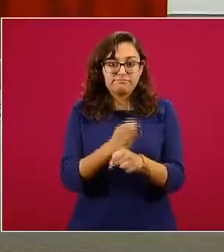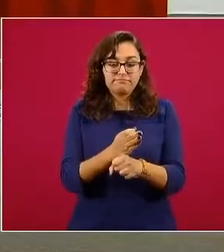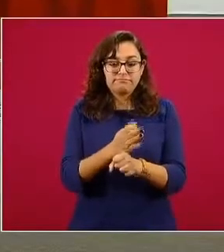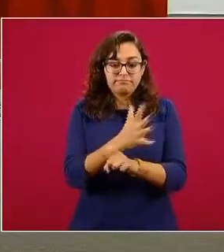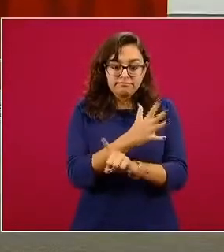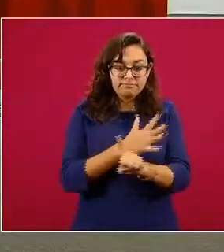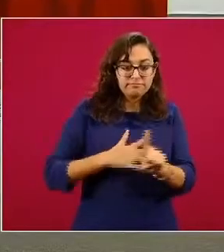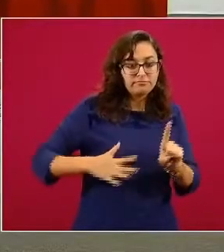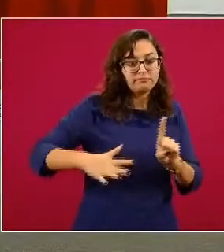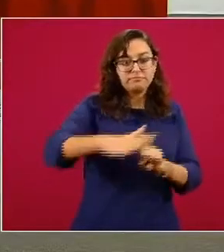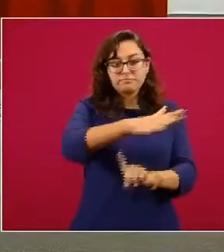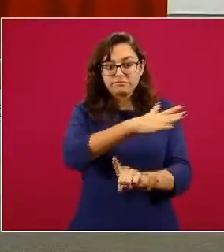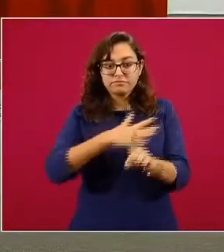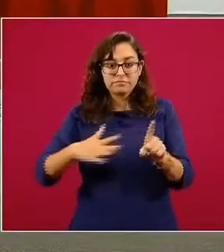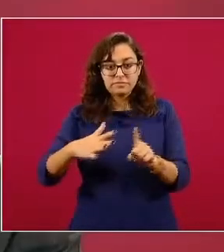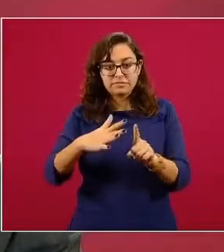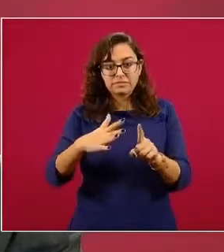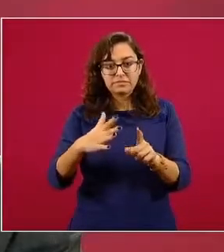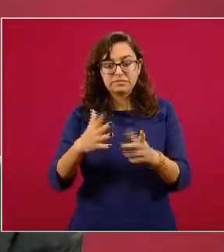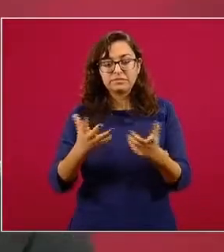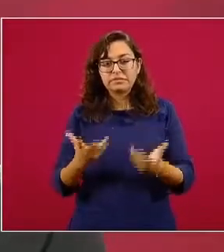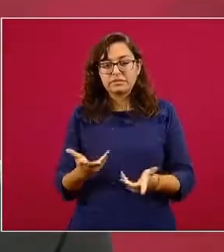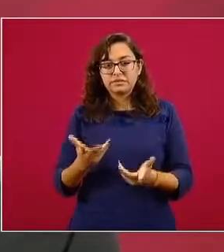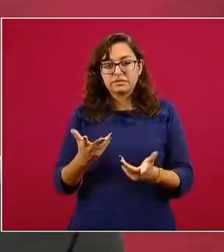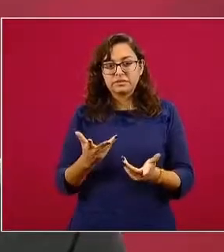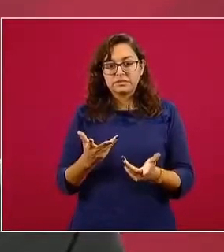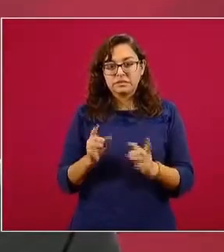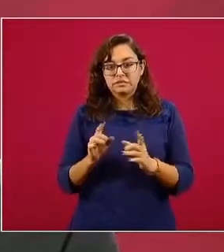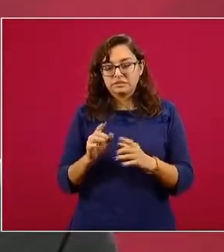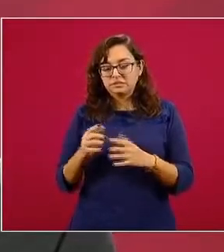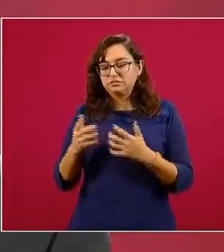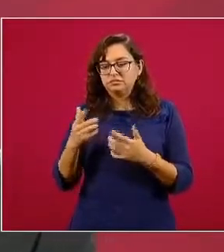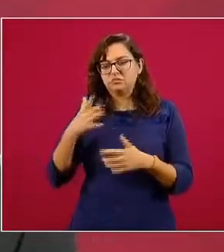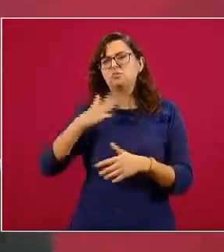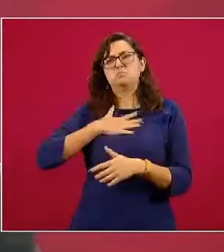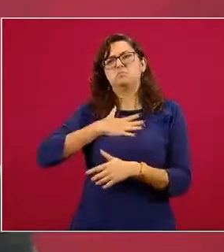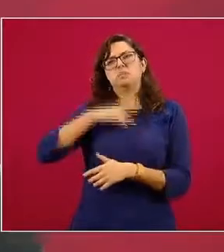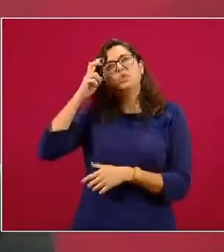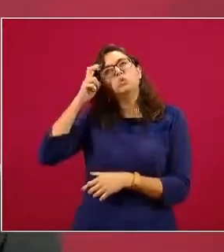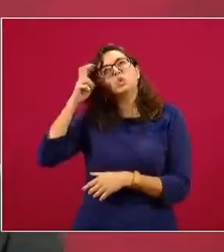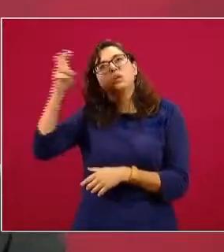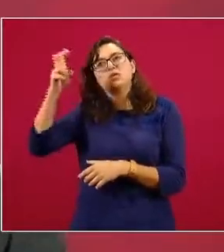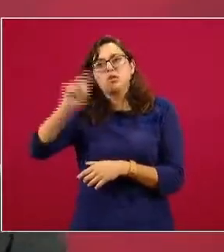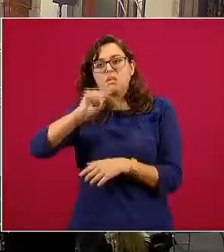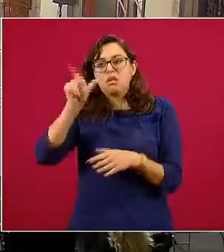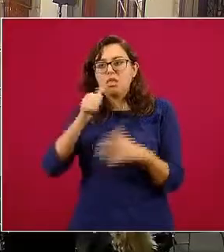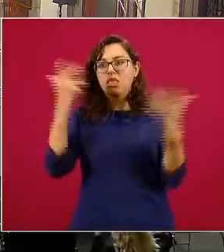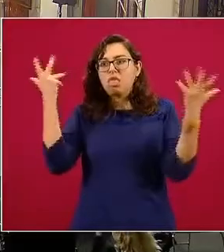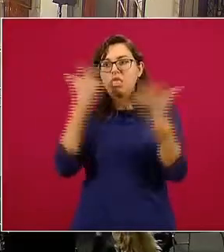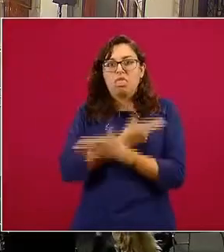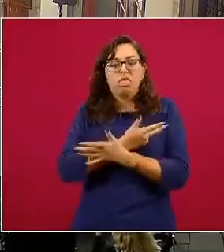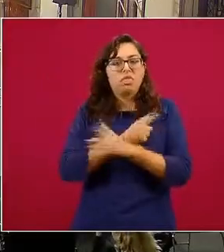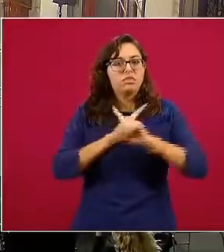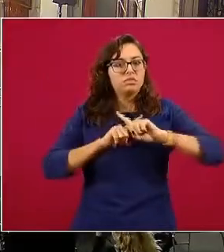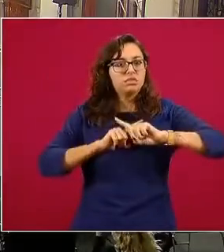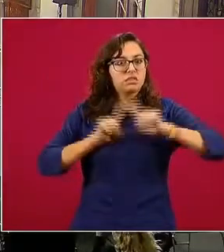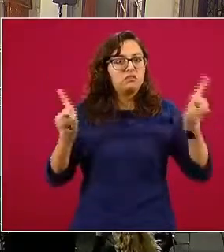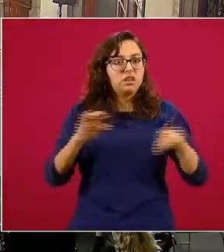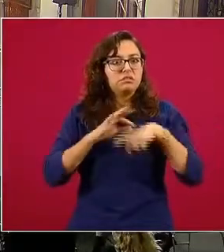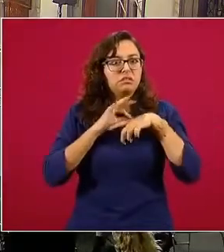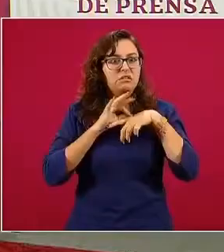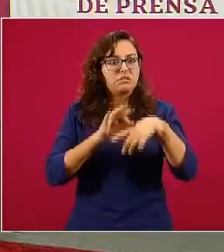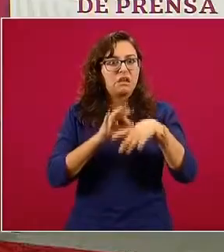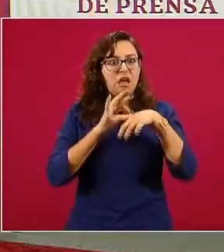la sociedad funciona de una manera y súbitamente nos damos cuenta que funciona de otra manera. Entonces aquí